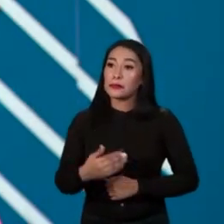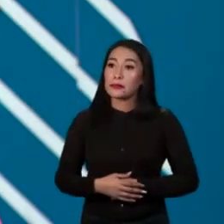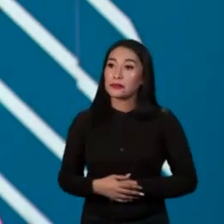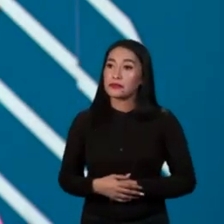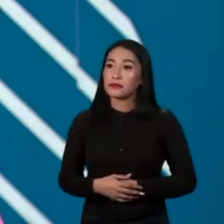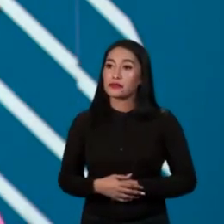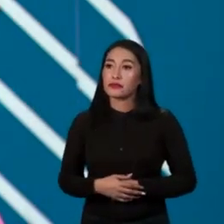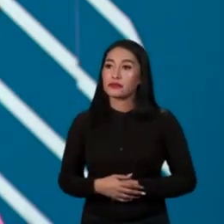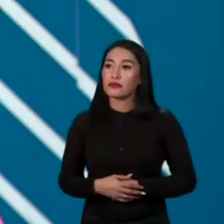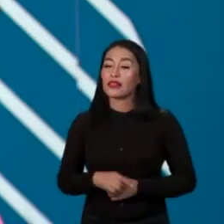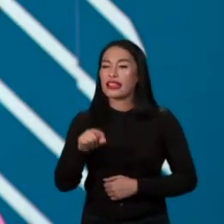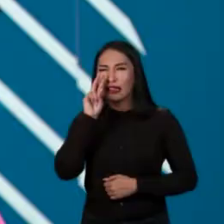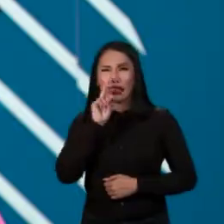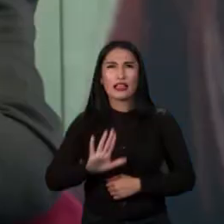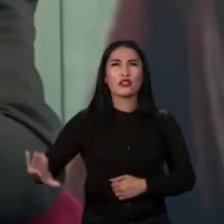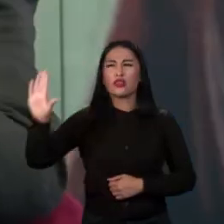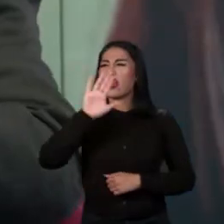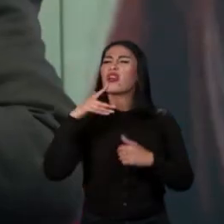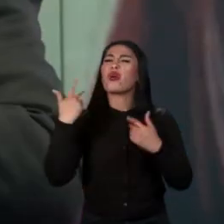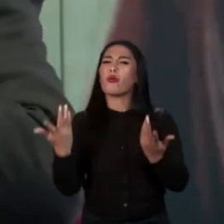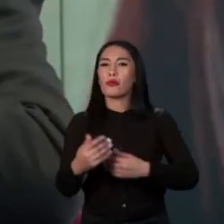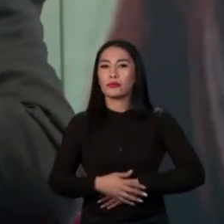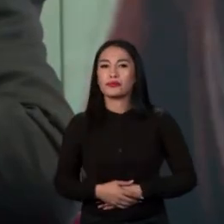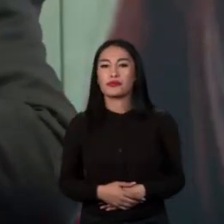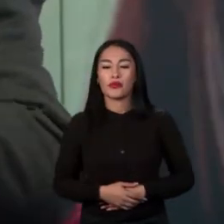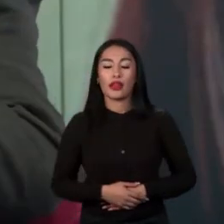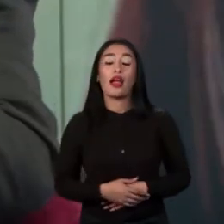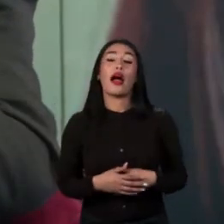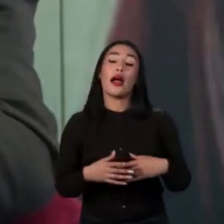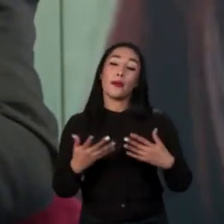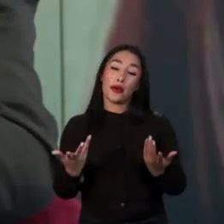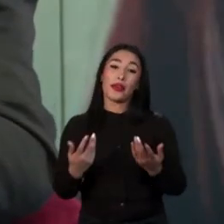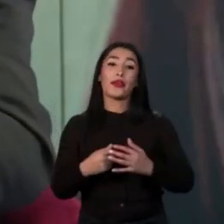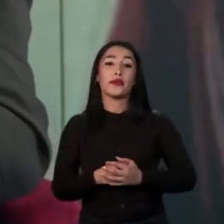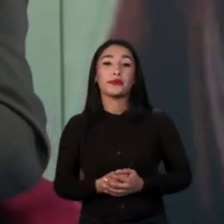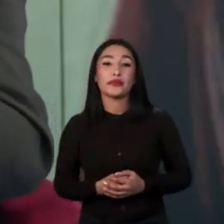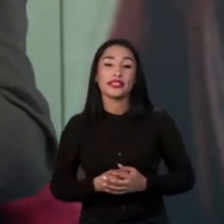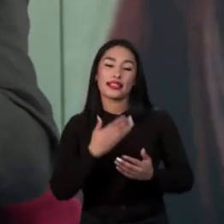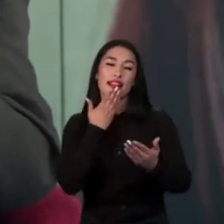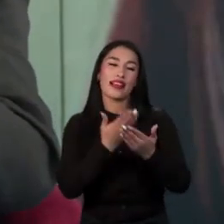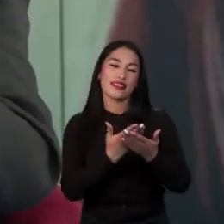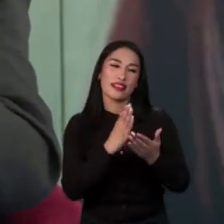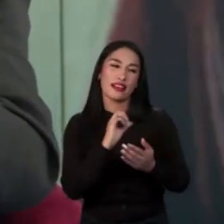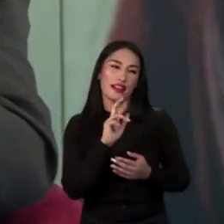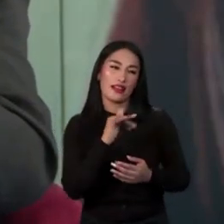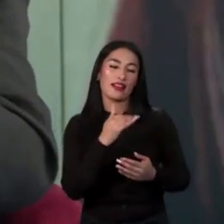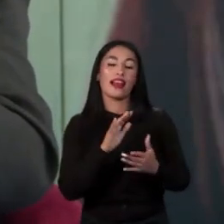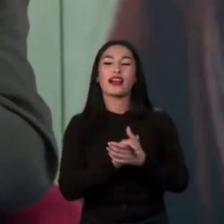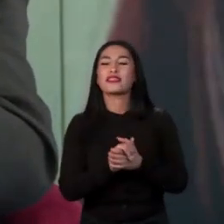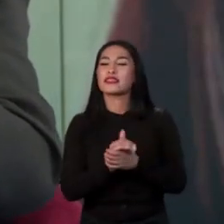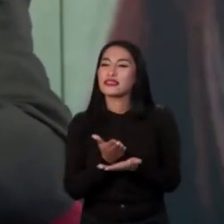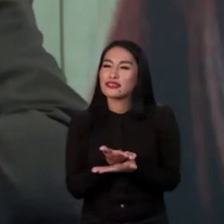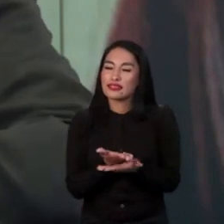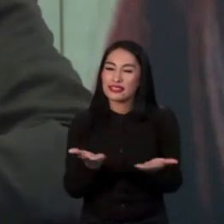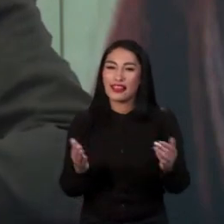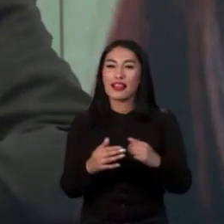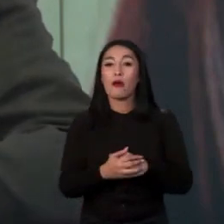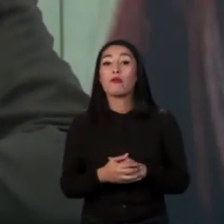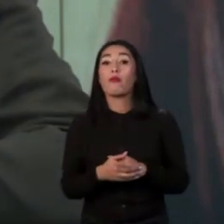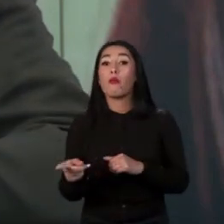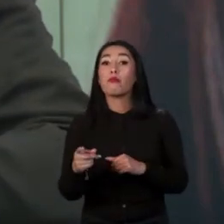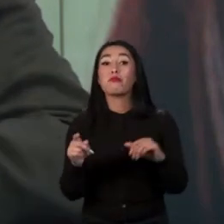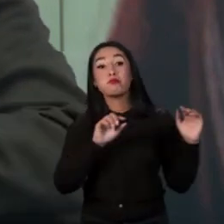del contexto nacional? Bueno, muchas gracias, Carolina. Un afectuoso saludo a todas las personas que nos